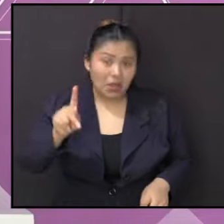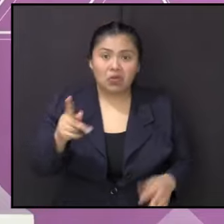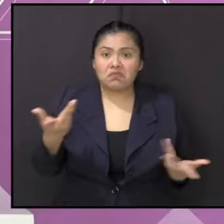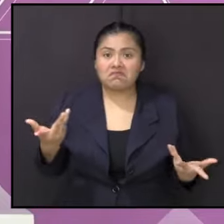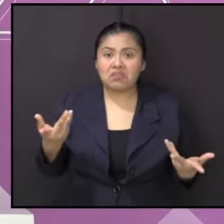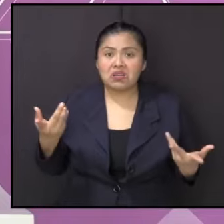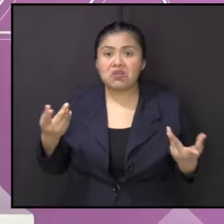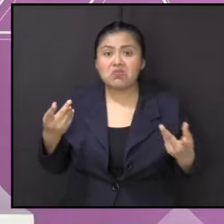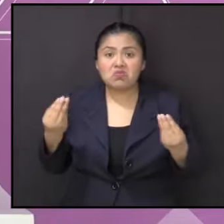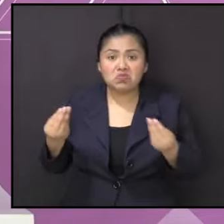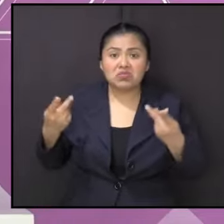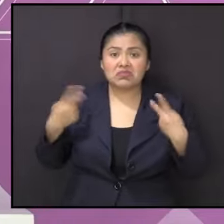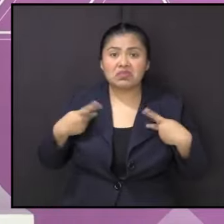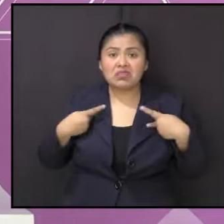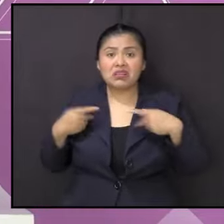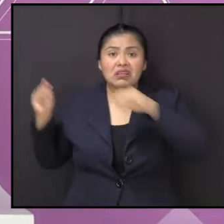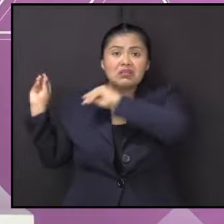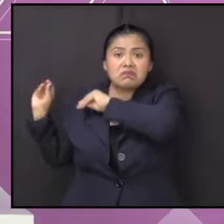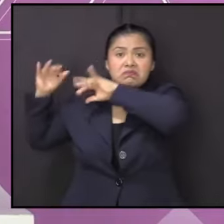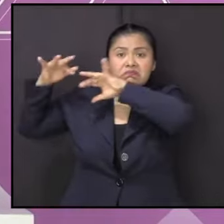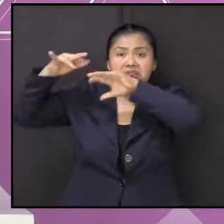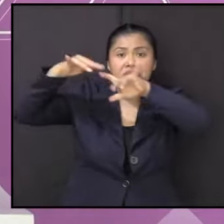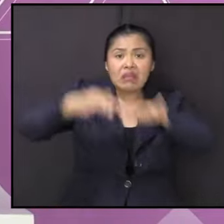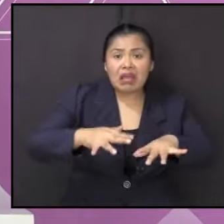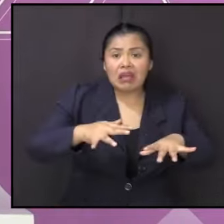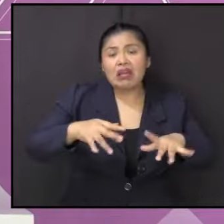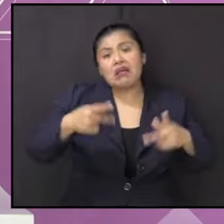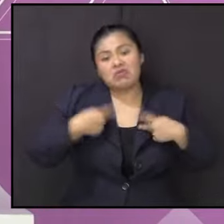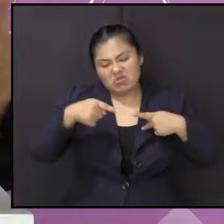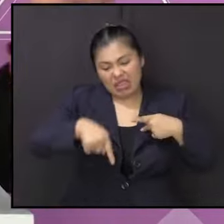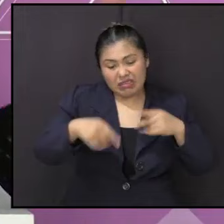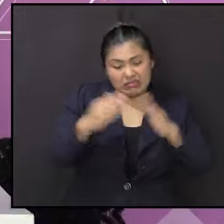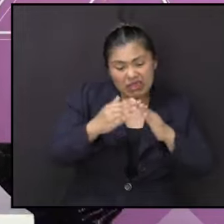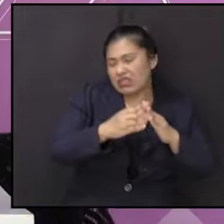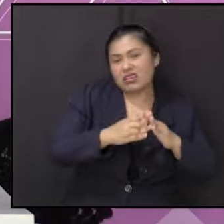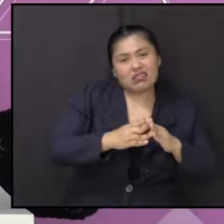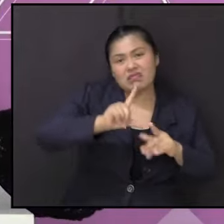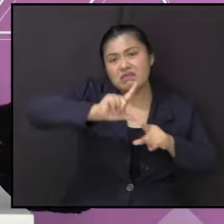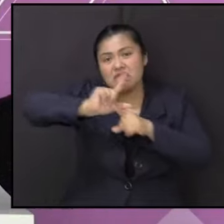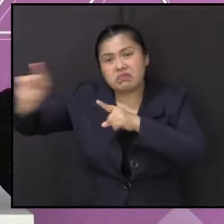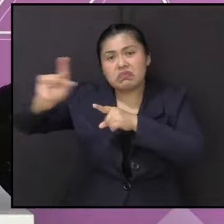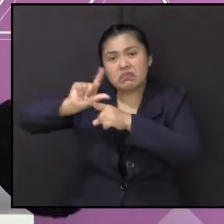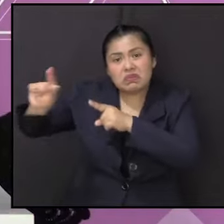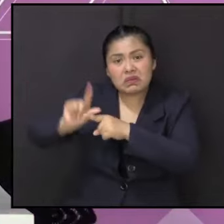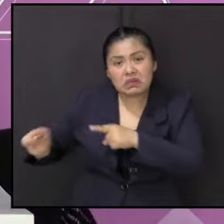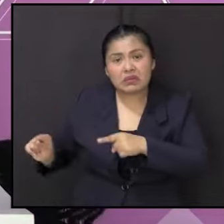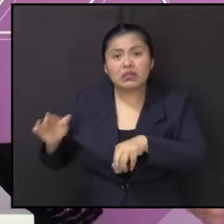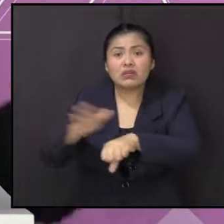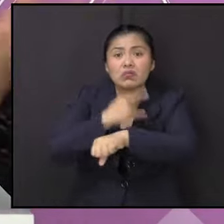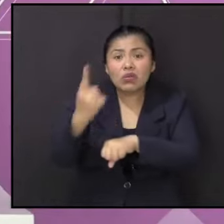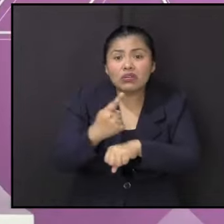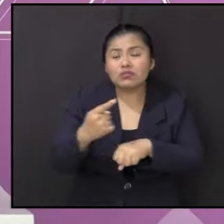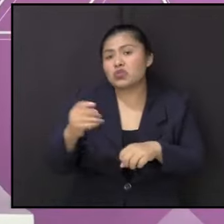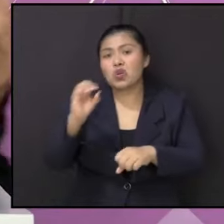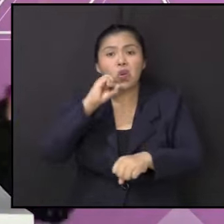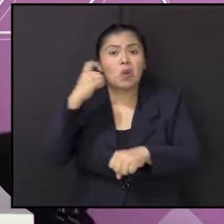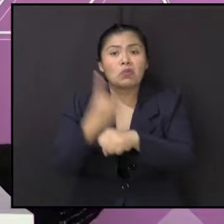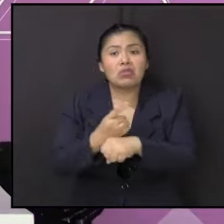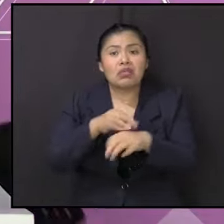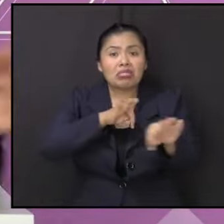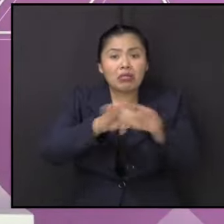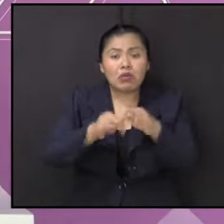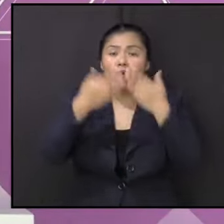migración económica, hay mucha falta de desempleo, hay familias que se han ido de aquí precisamente por la falta de oportunidades, han